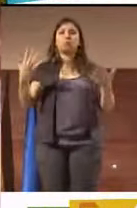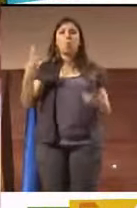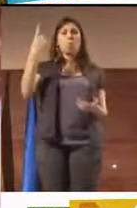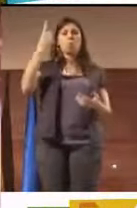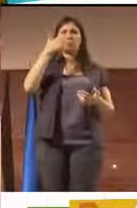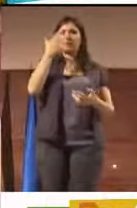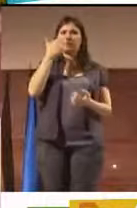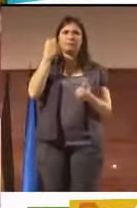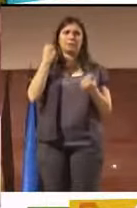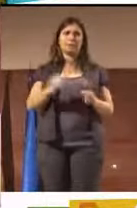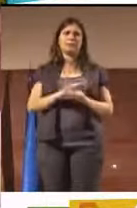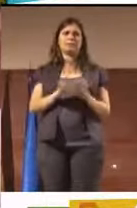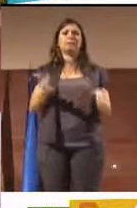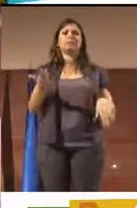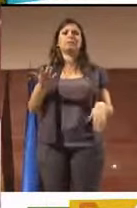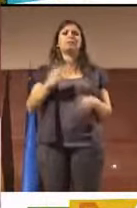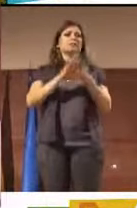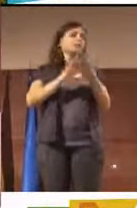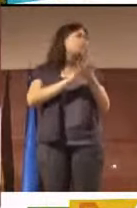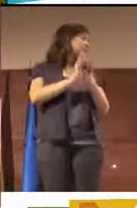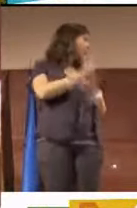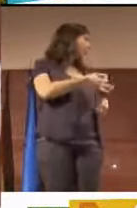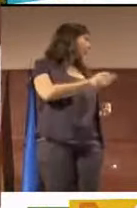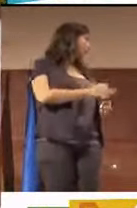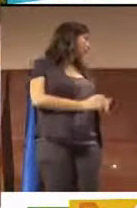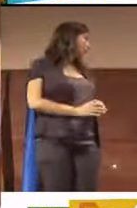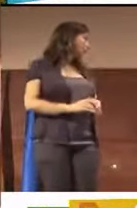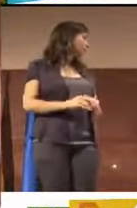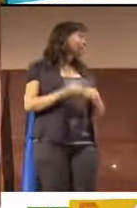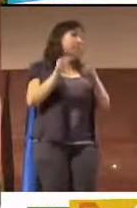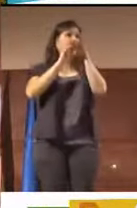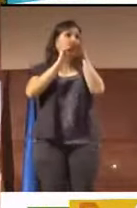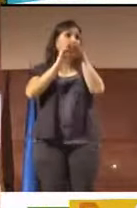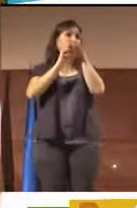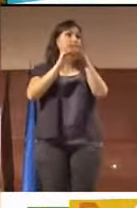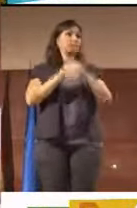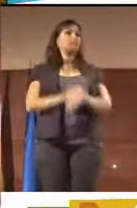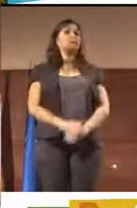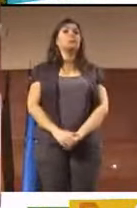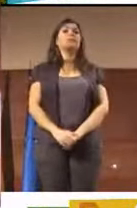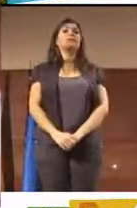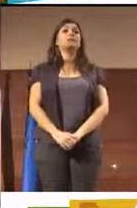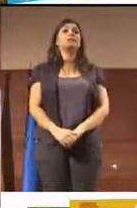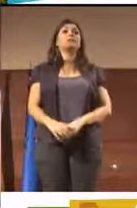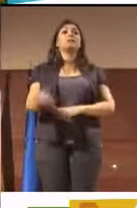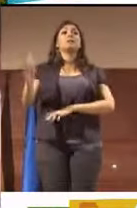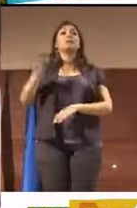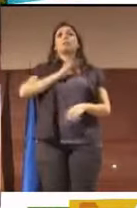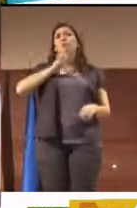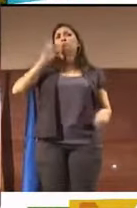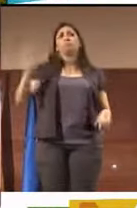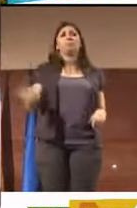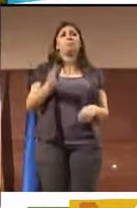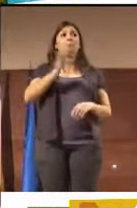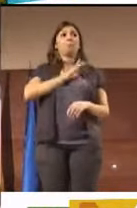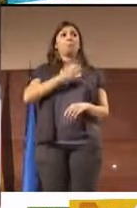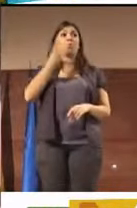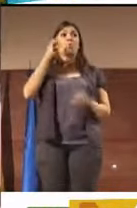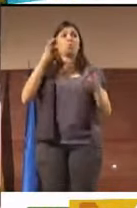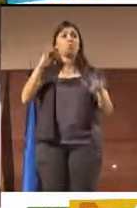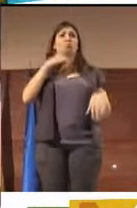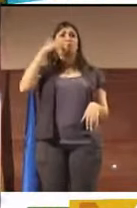muy interesante, perdona, porque debo hacer ruido, ¿verdad? Disculpa. Uno de ellos era un premio a